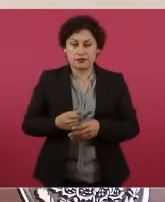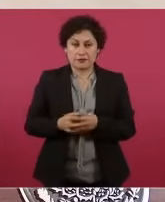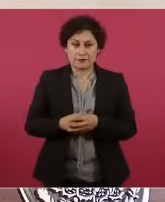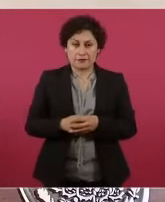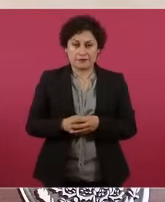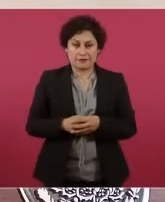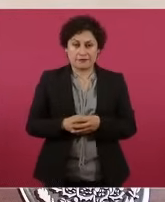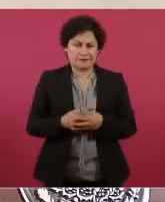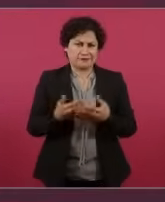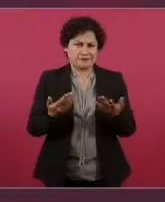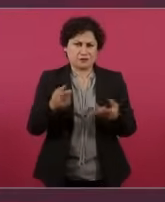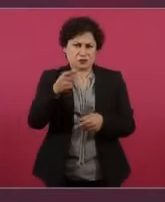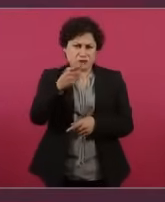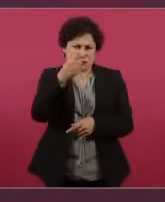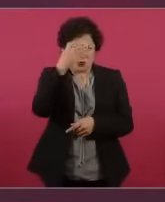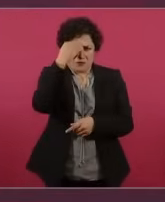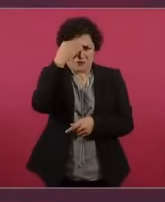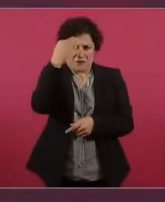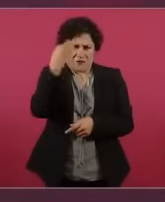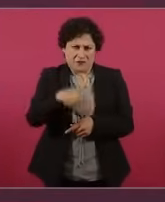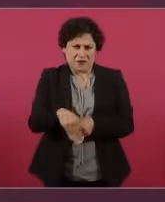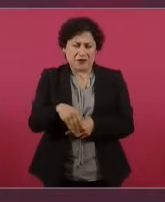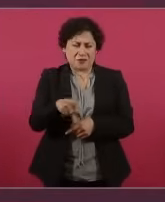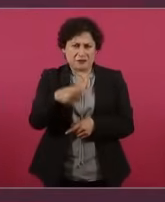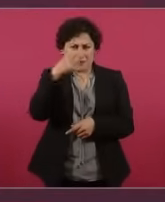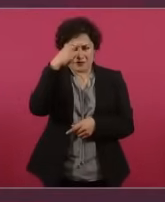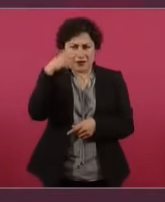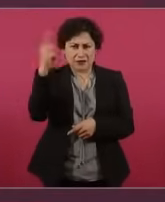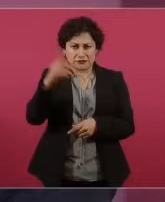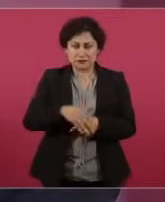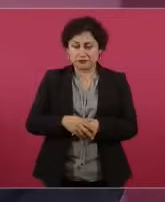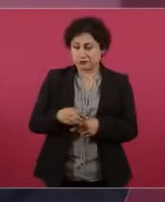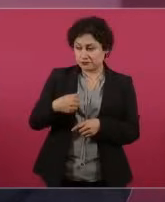quién conviene más, ¿no?